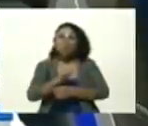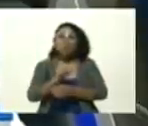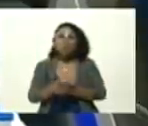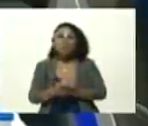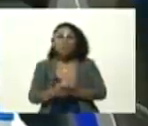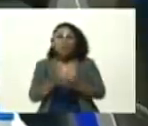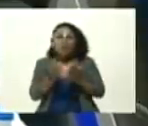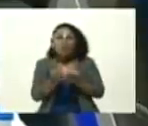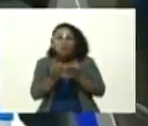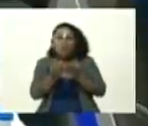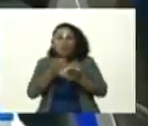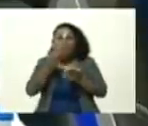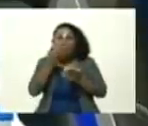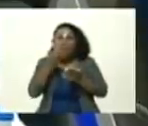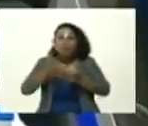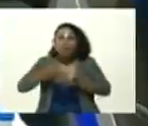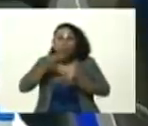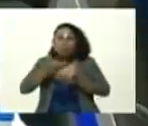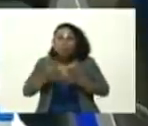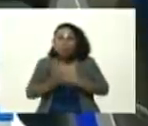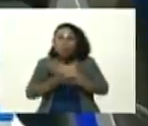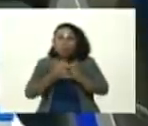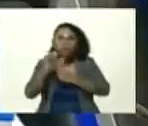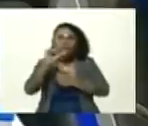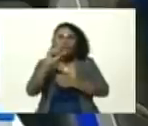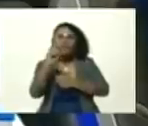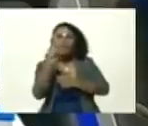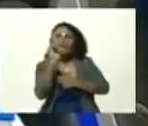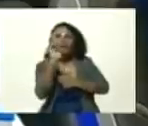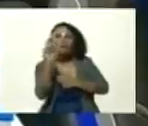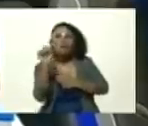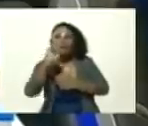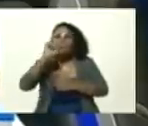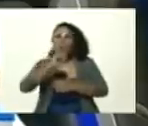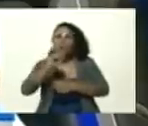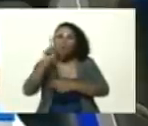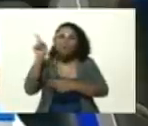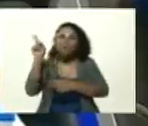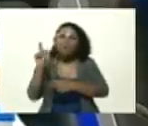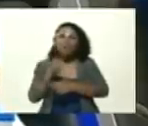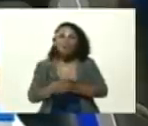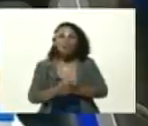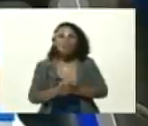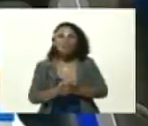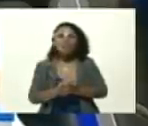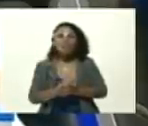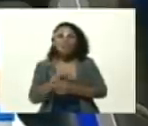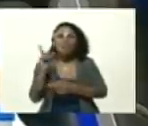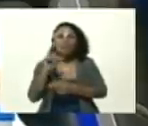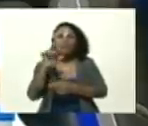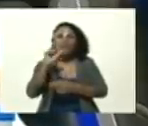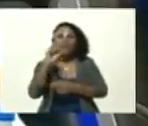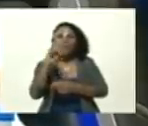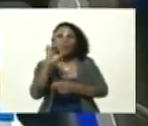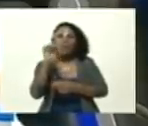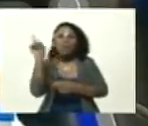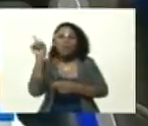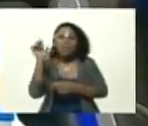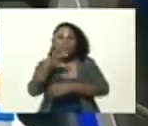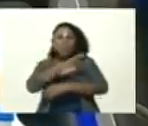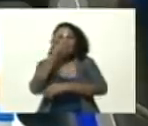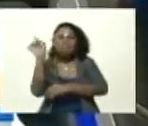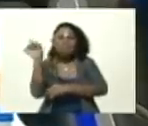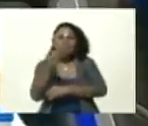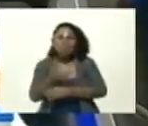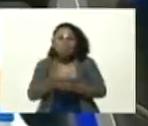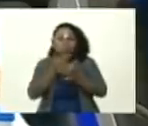como es una de las comidas preferidas mías, ¿no? El suero. Y el suero de Barquisimeto, el